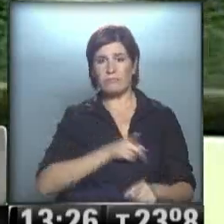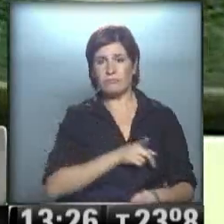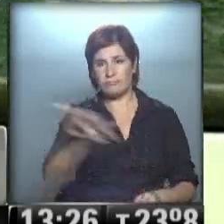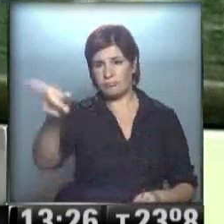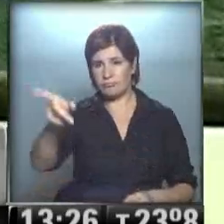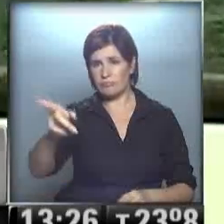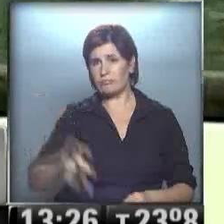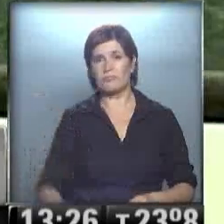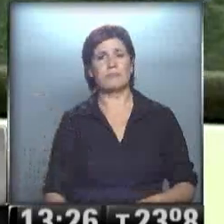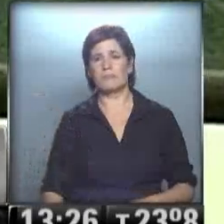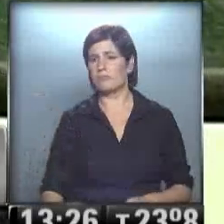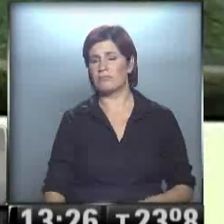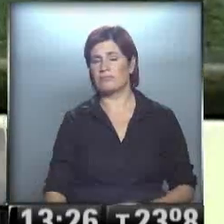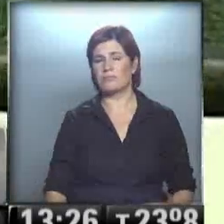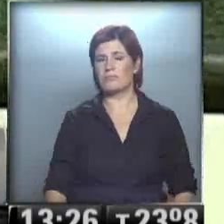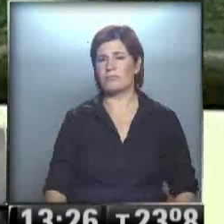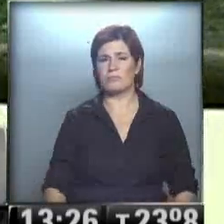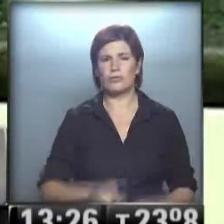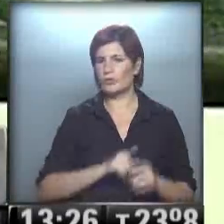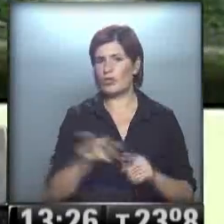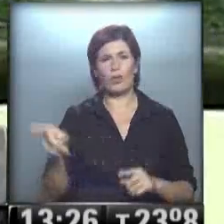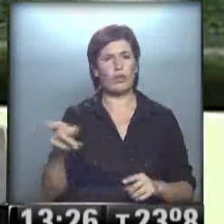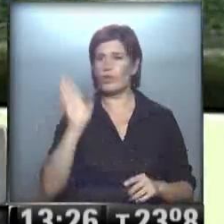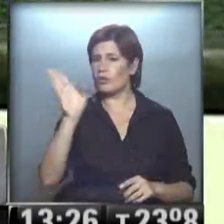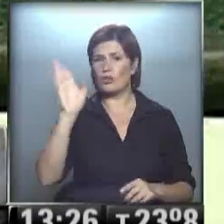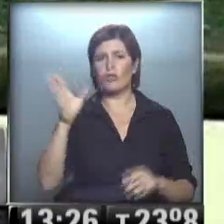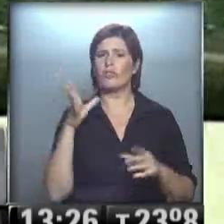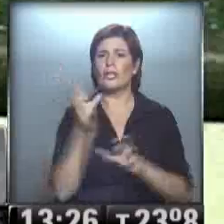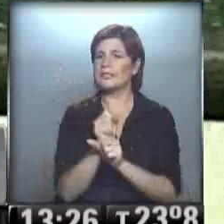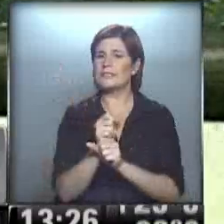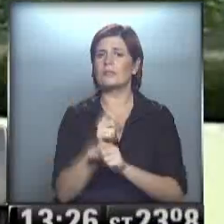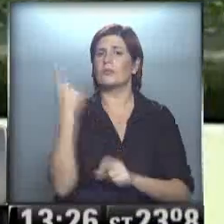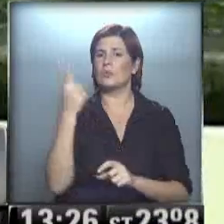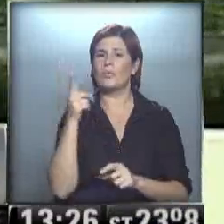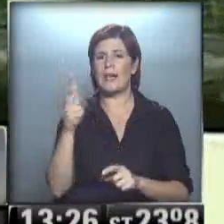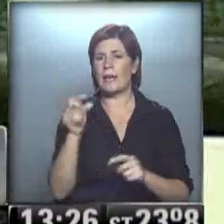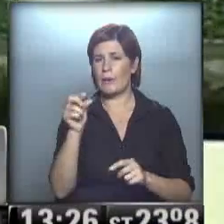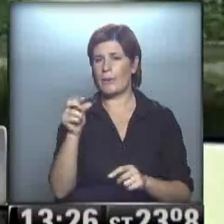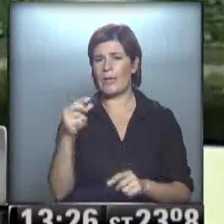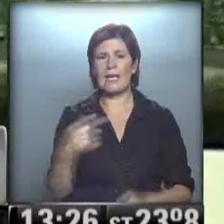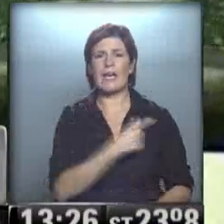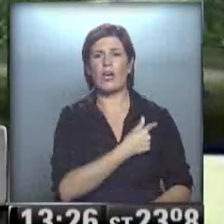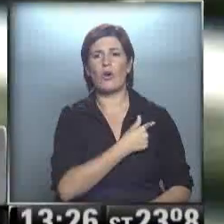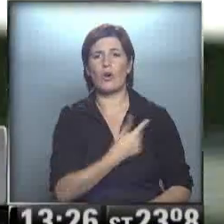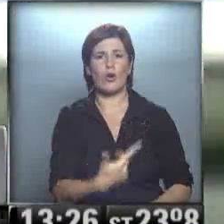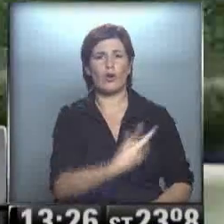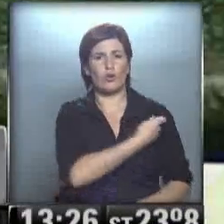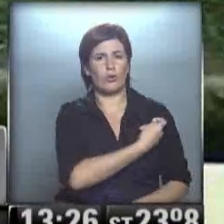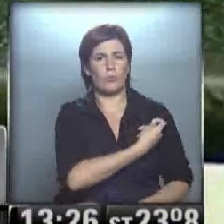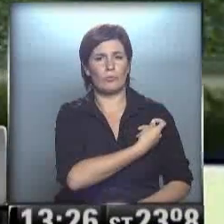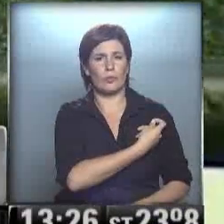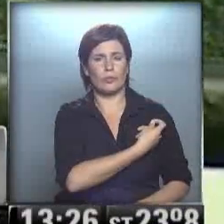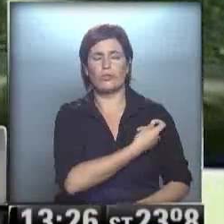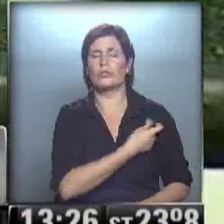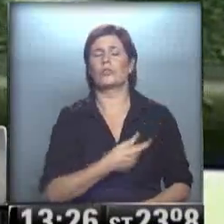lado absolutamente todo el interior del colectivo una de las balas impacta en el hombro de Leonardo